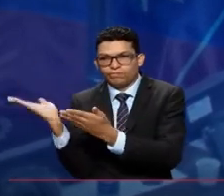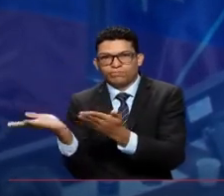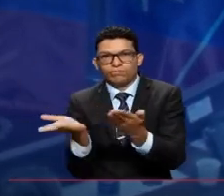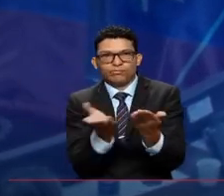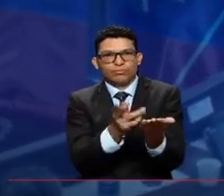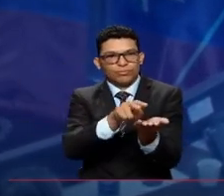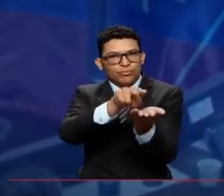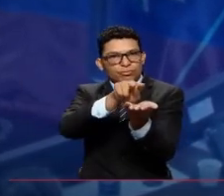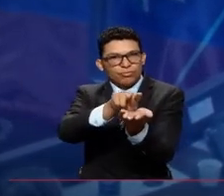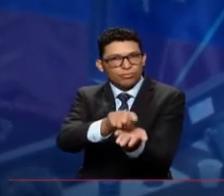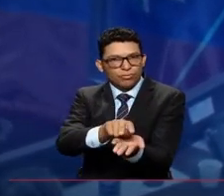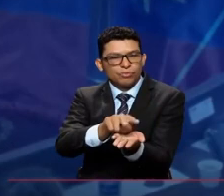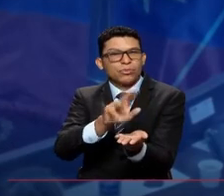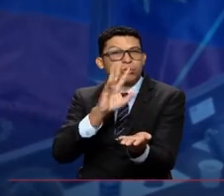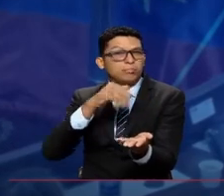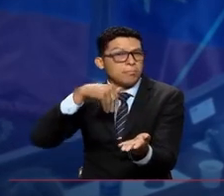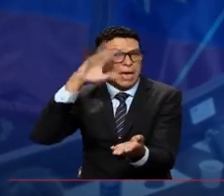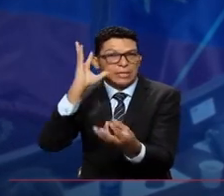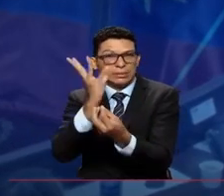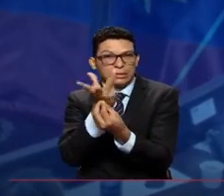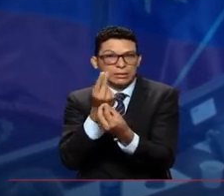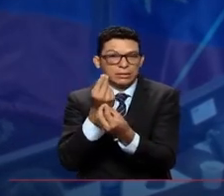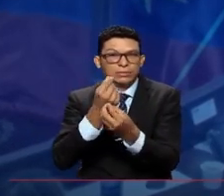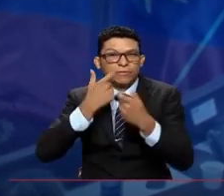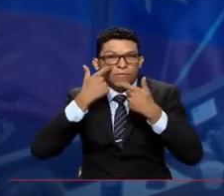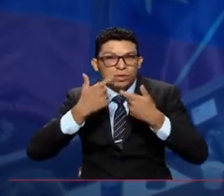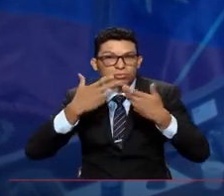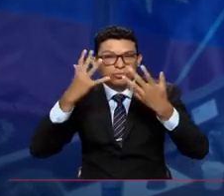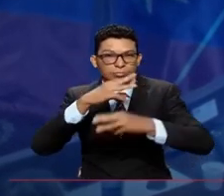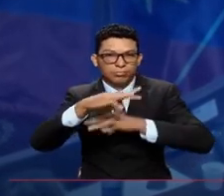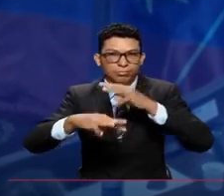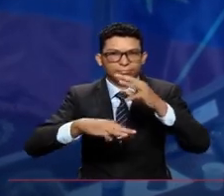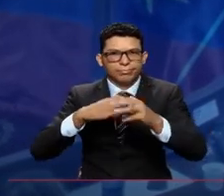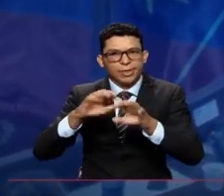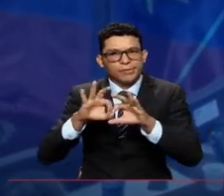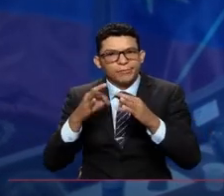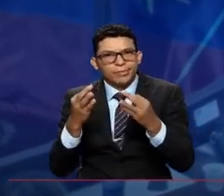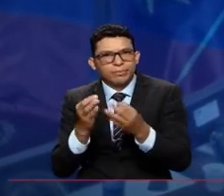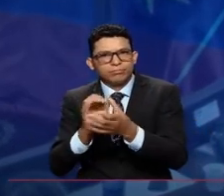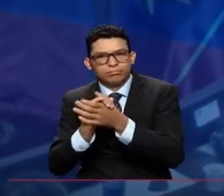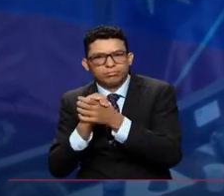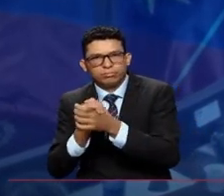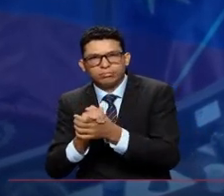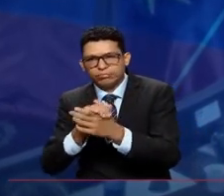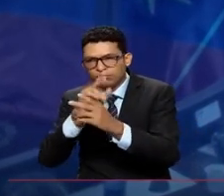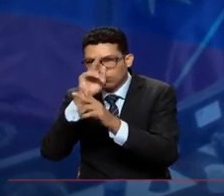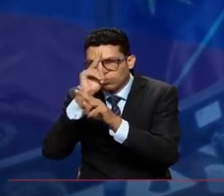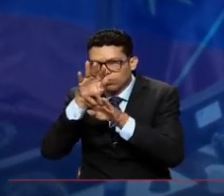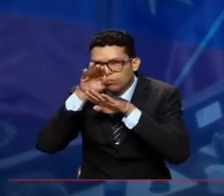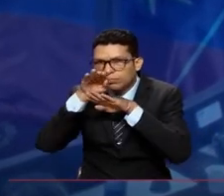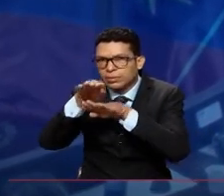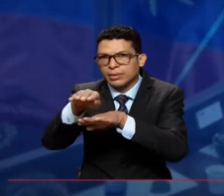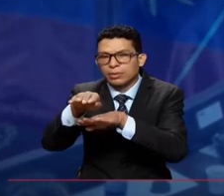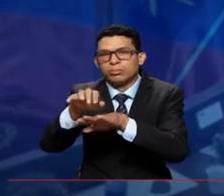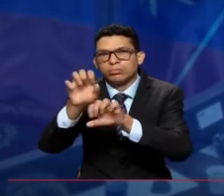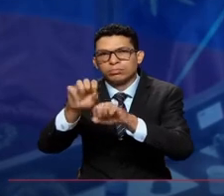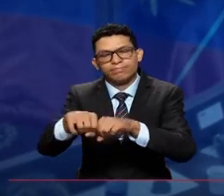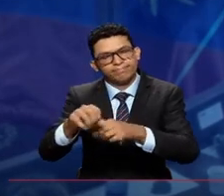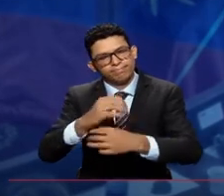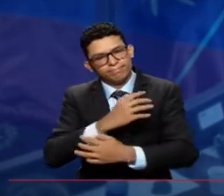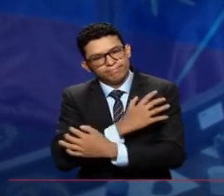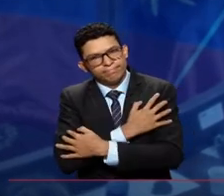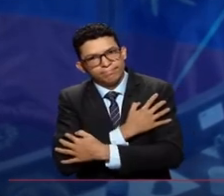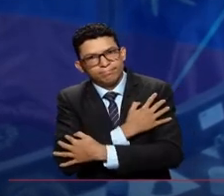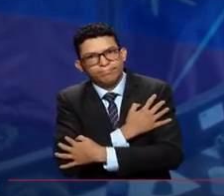más grandes artistas plásticos del mundo para que familiares amigos y seguidores puedan darle el último adiós los detalles de los homenajes que